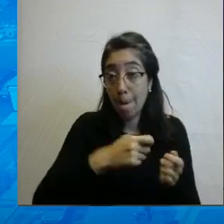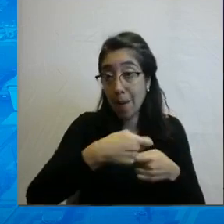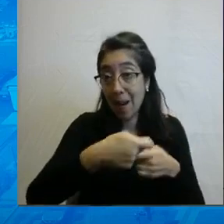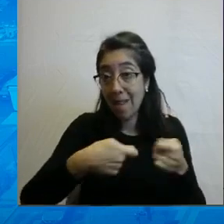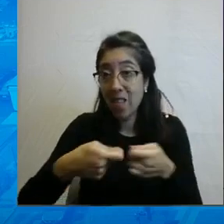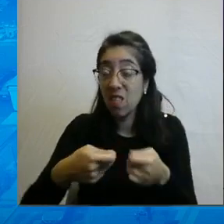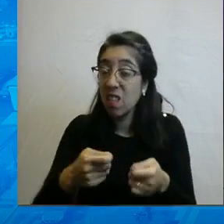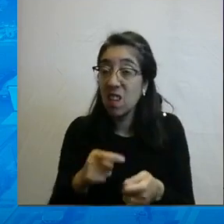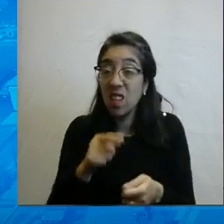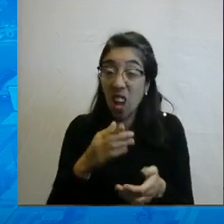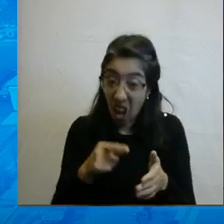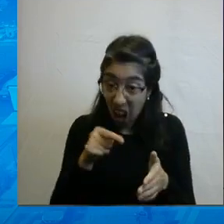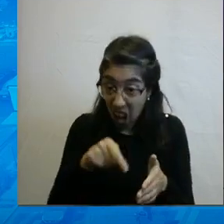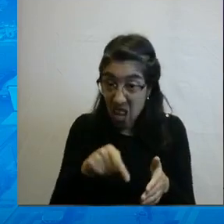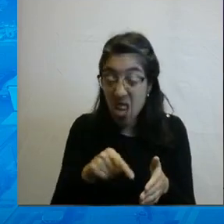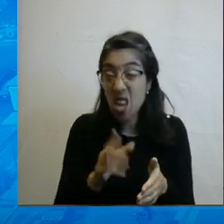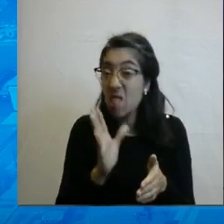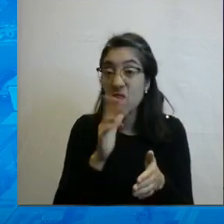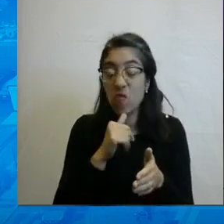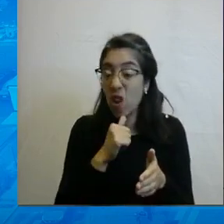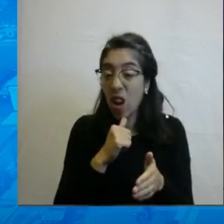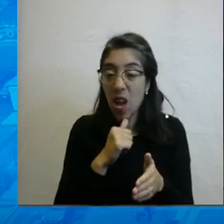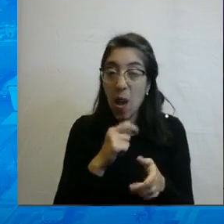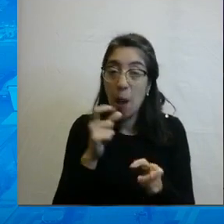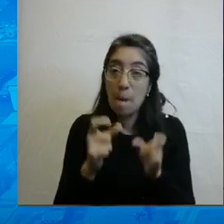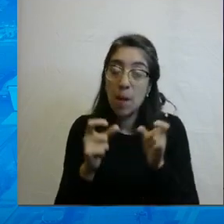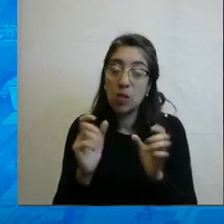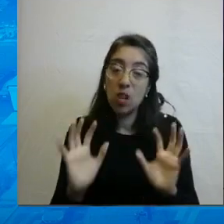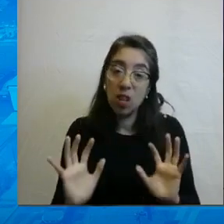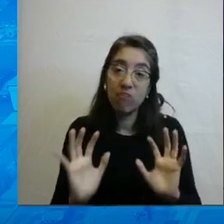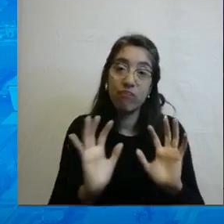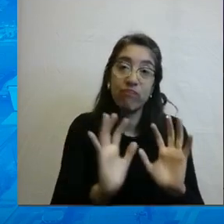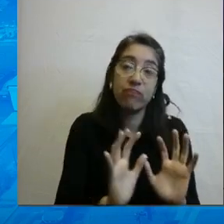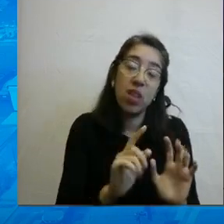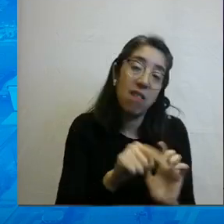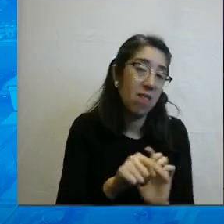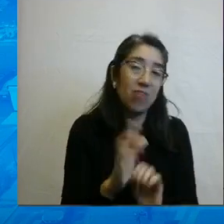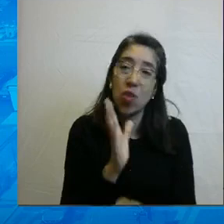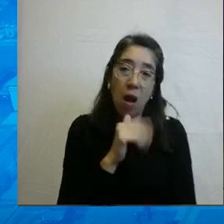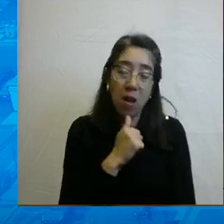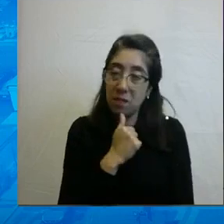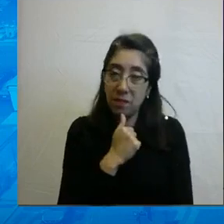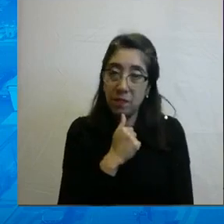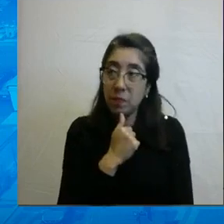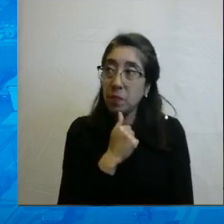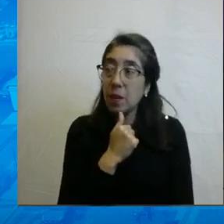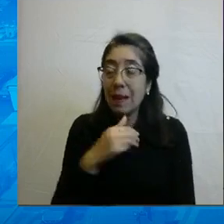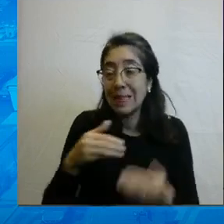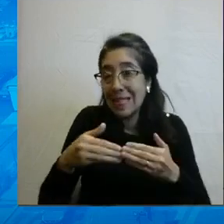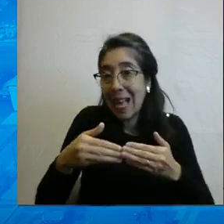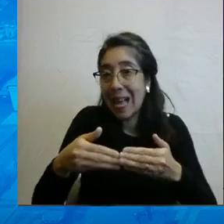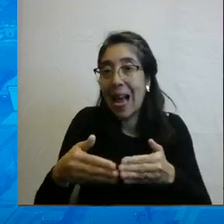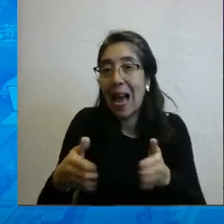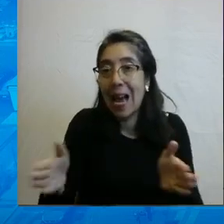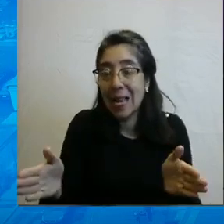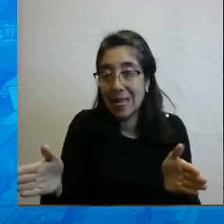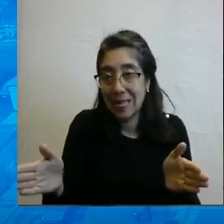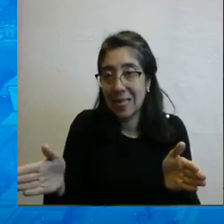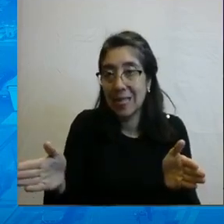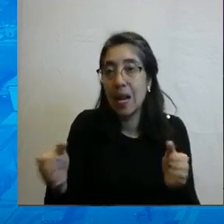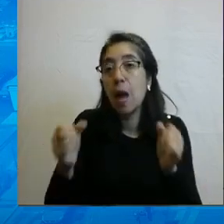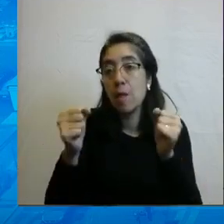ahí nosotros estábamos pidiendo que sacaran esa barrera que pusieron en esa media cuadra y los turistas pudieran